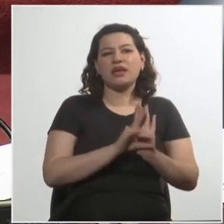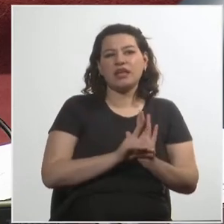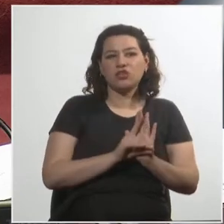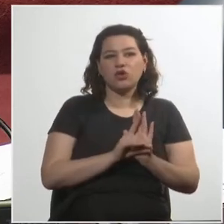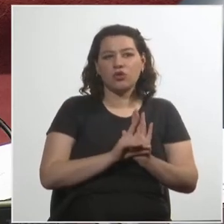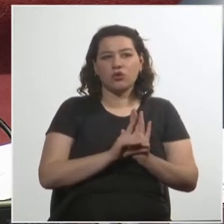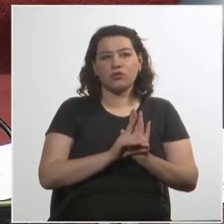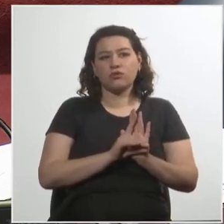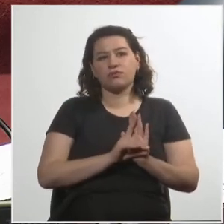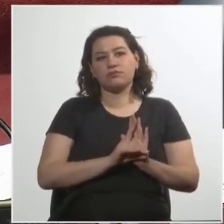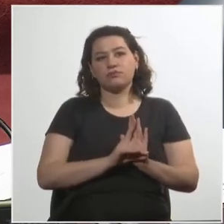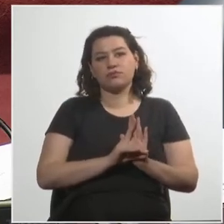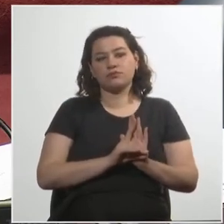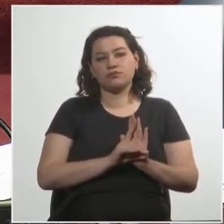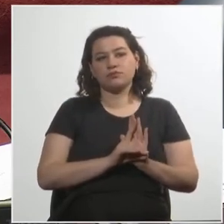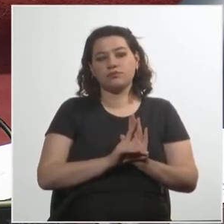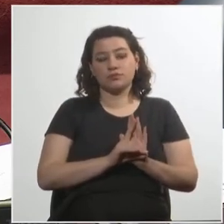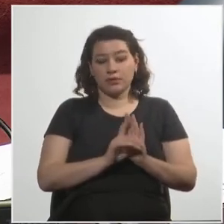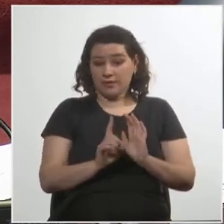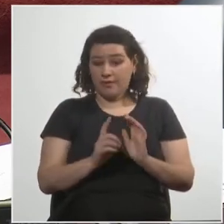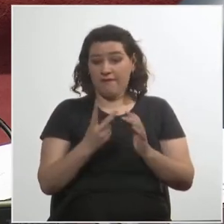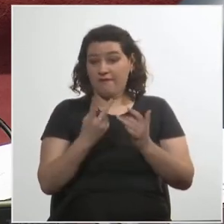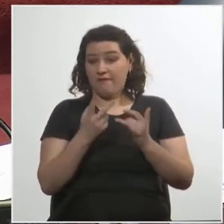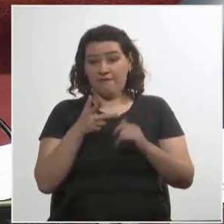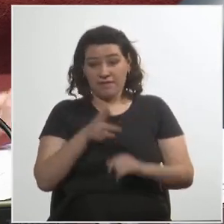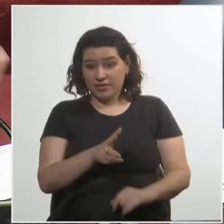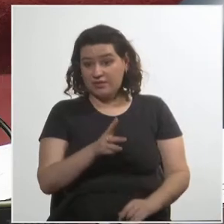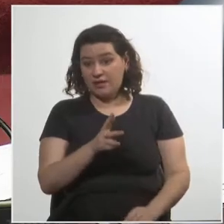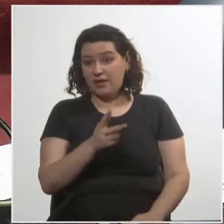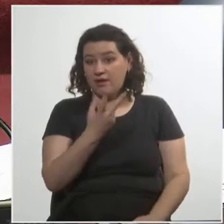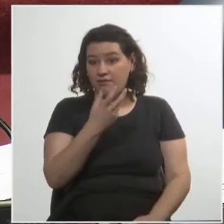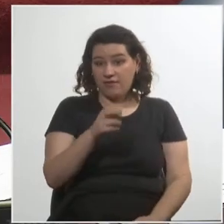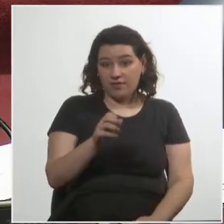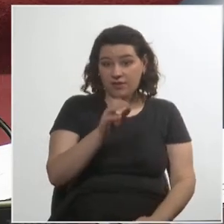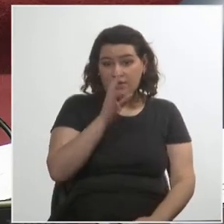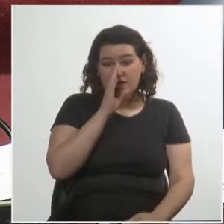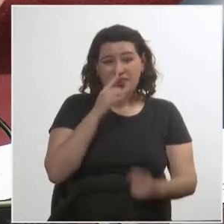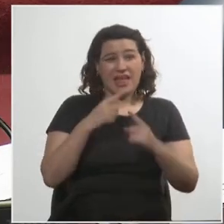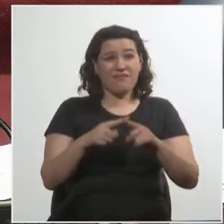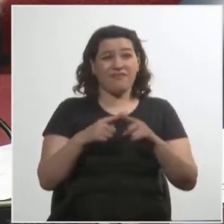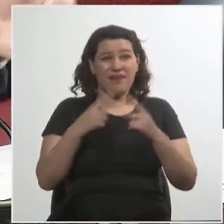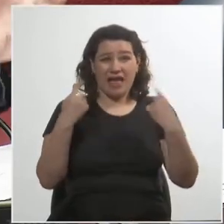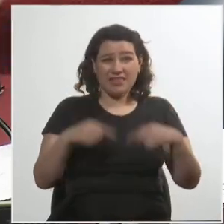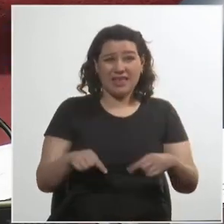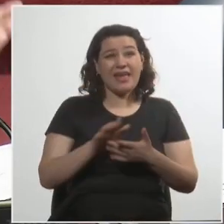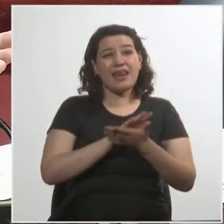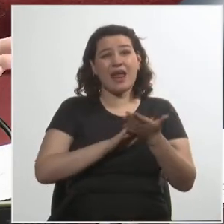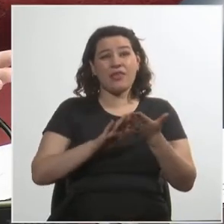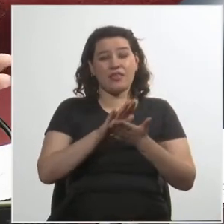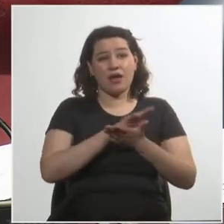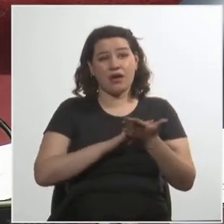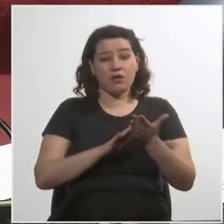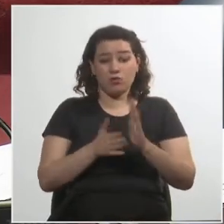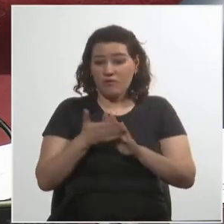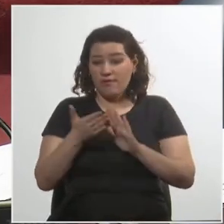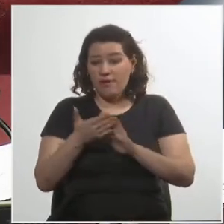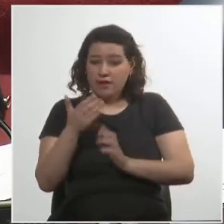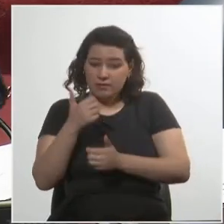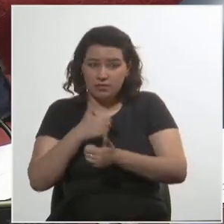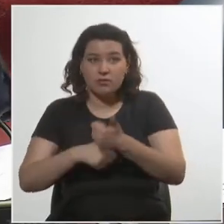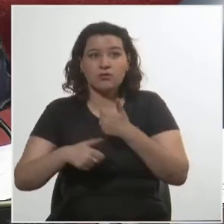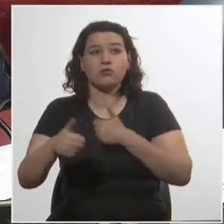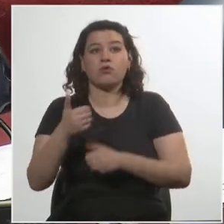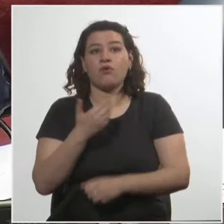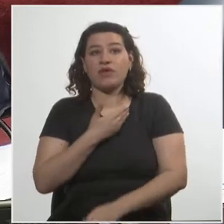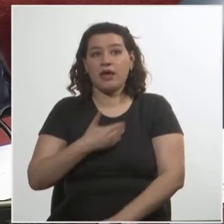decreto formulado en esa fecha sin debate de ningún tipo y en el marco de la entrega del gobierno porque